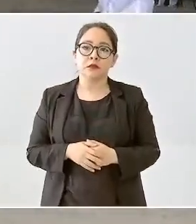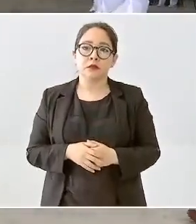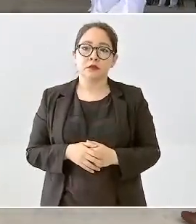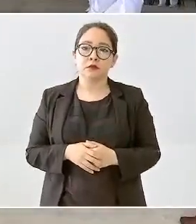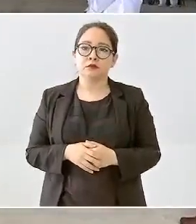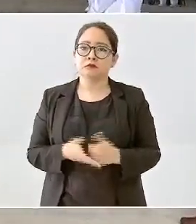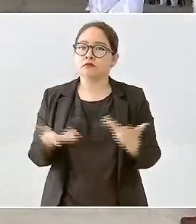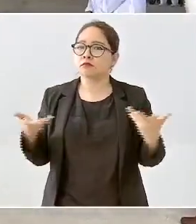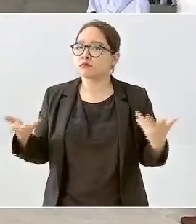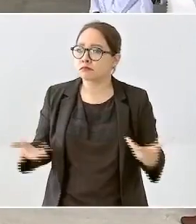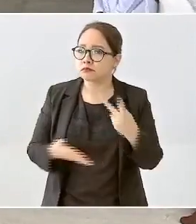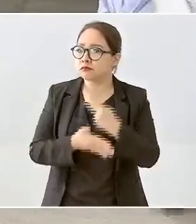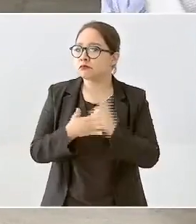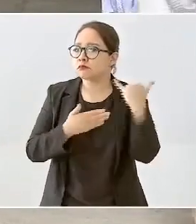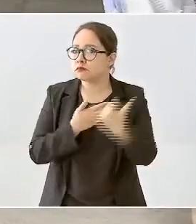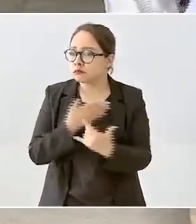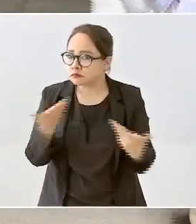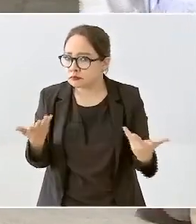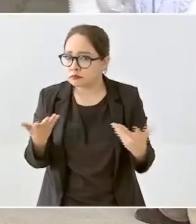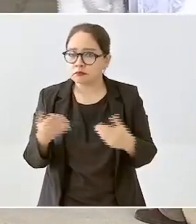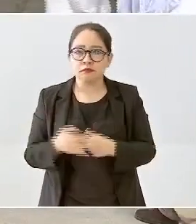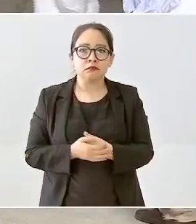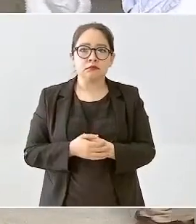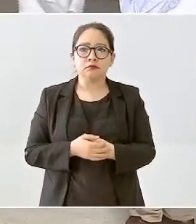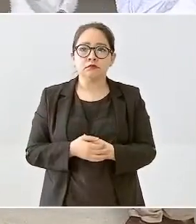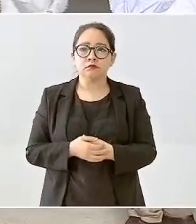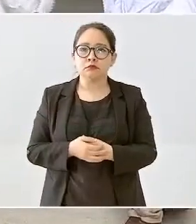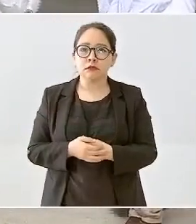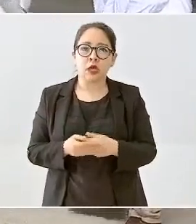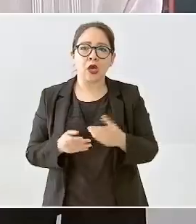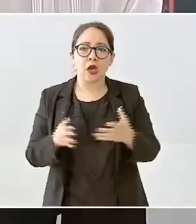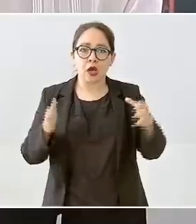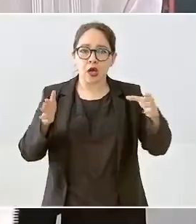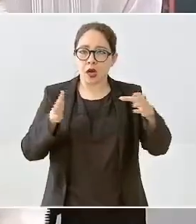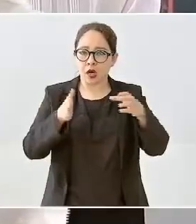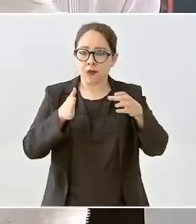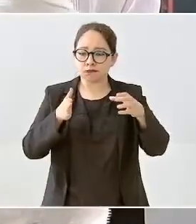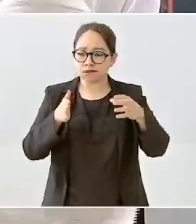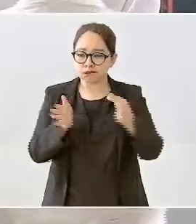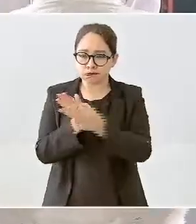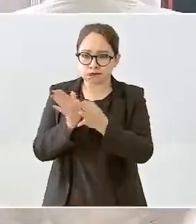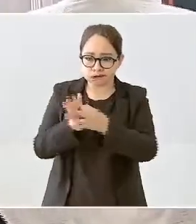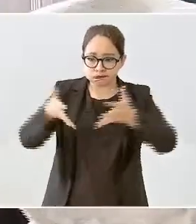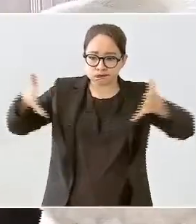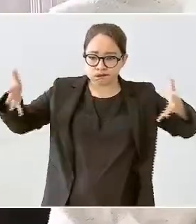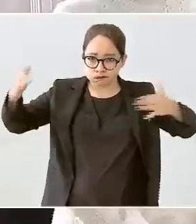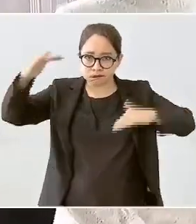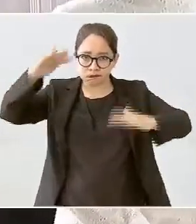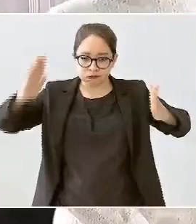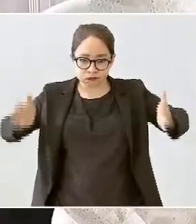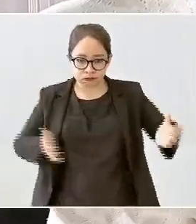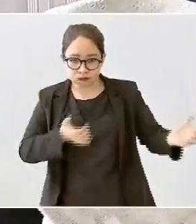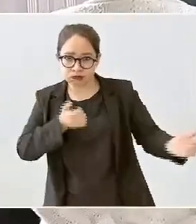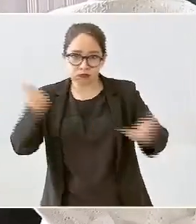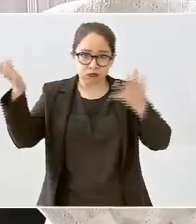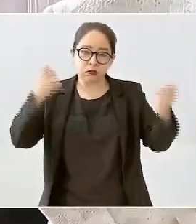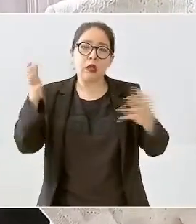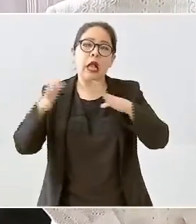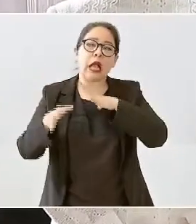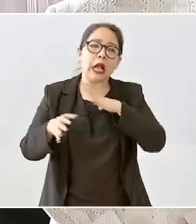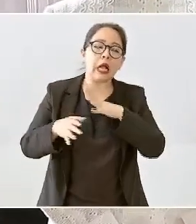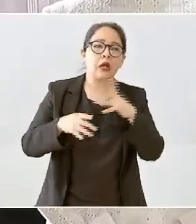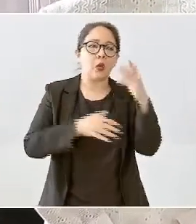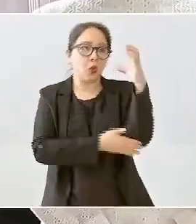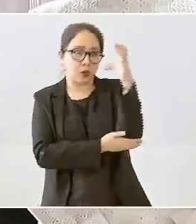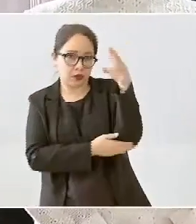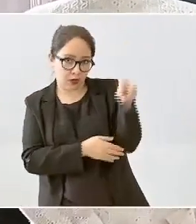¿En qué consiste el proyecto del manejo de contenedores? Bueno, estamos homologando las capacidades tanto en el puerto de Coatzacoalcos